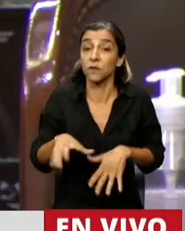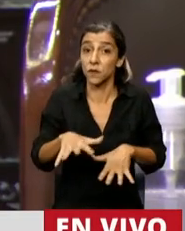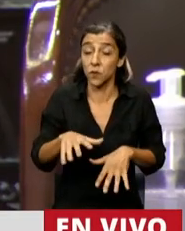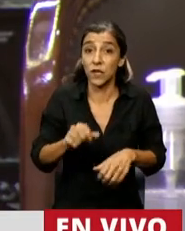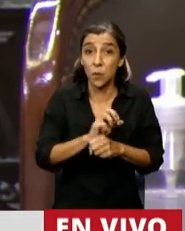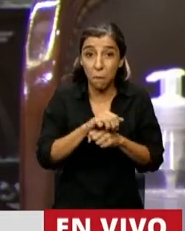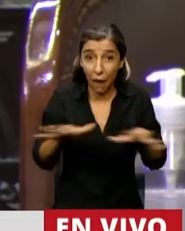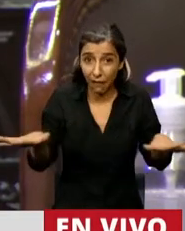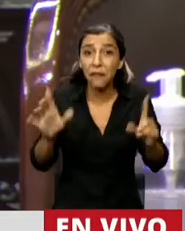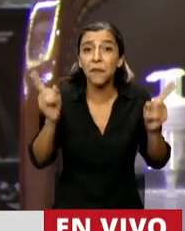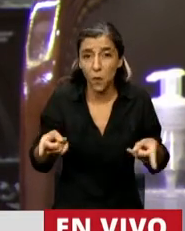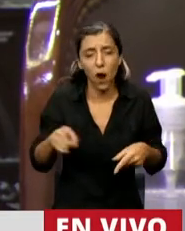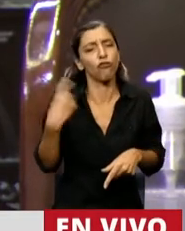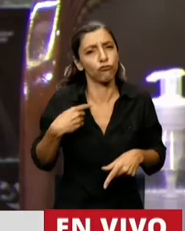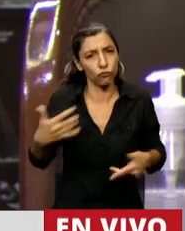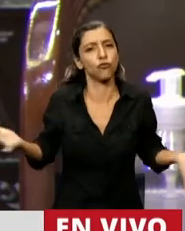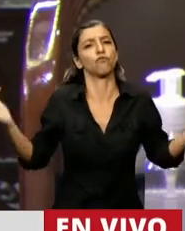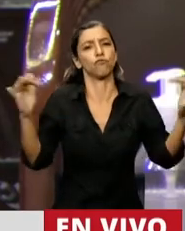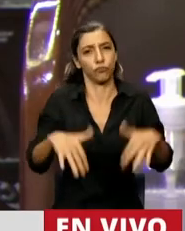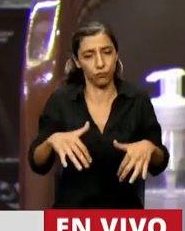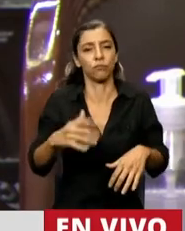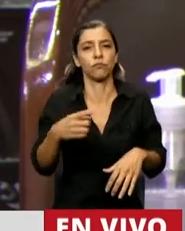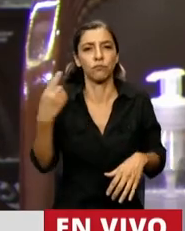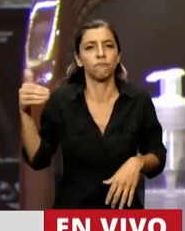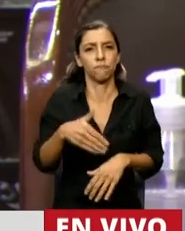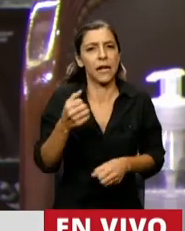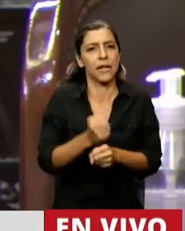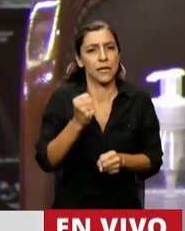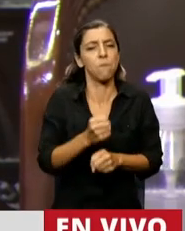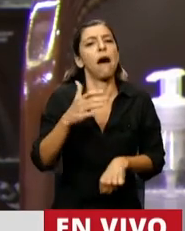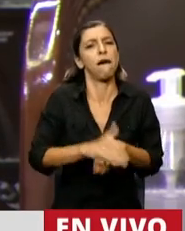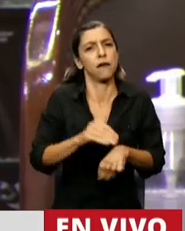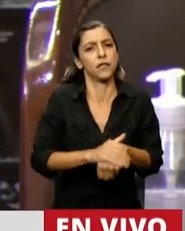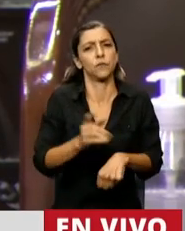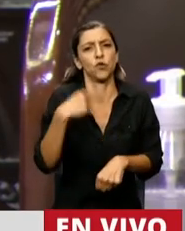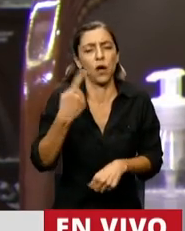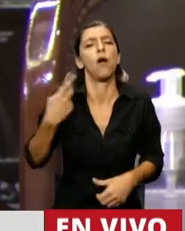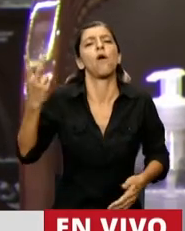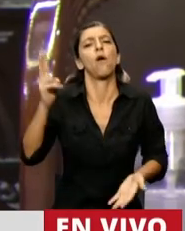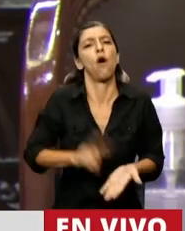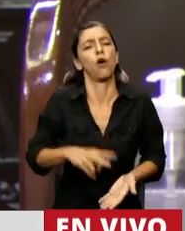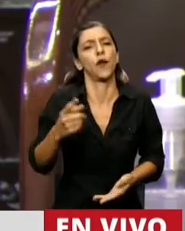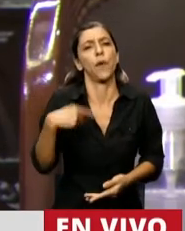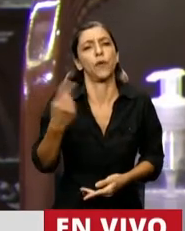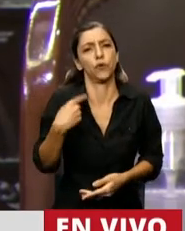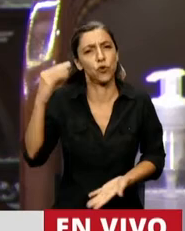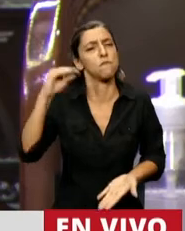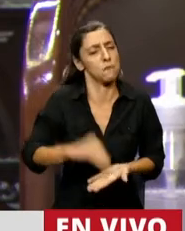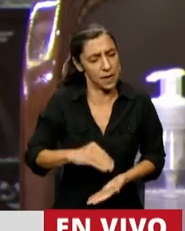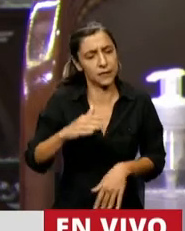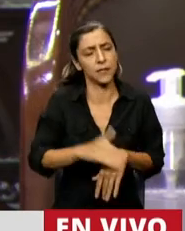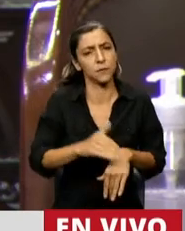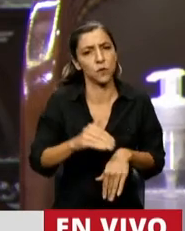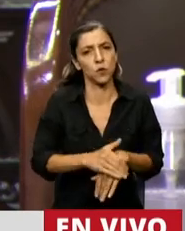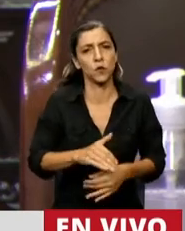a pesar de la pandemia, haciéndonos cargo una vez más, señor presidente. Y nos estamos haciendo cargo